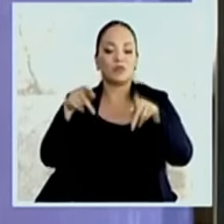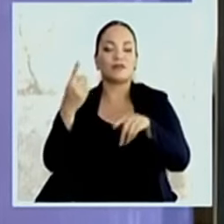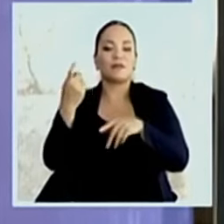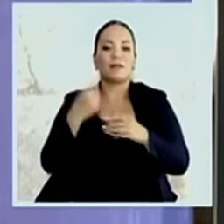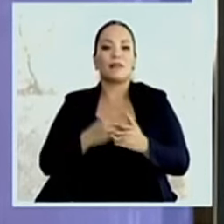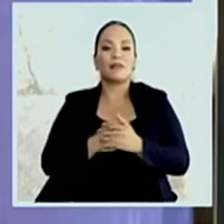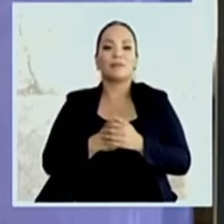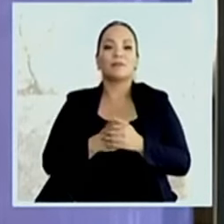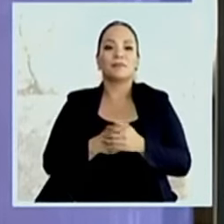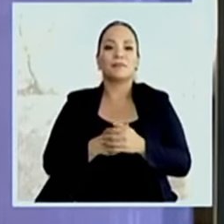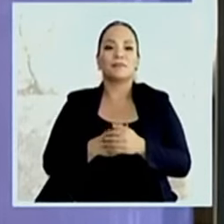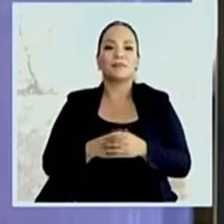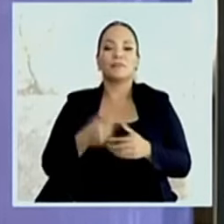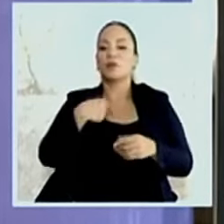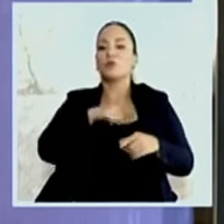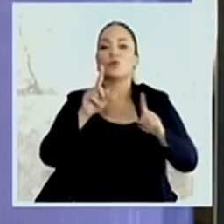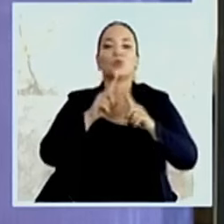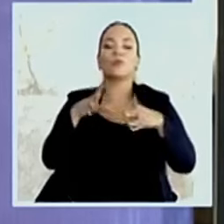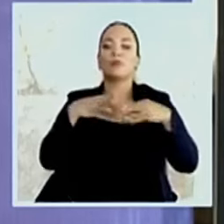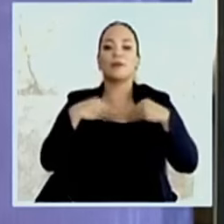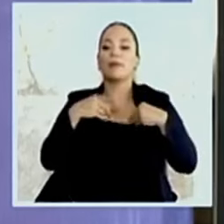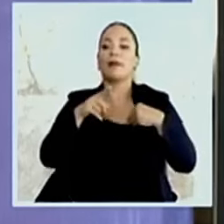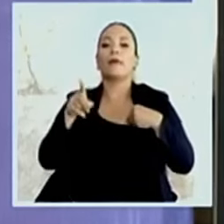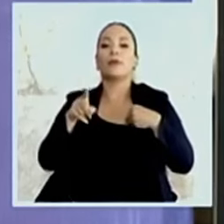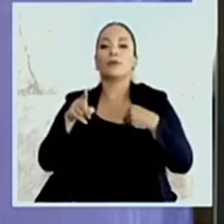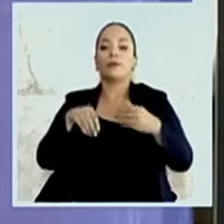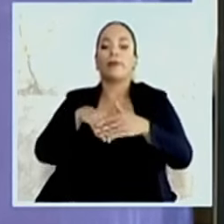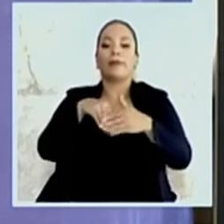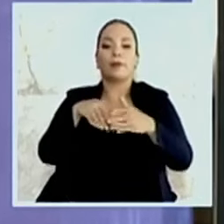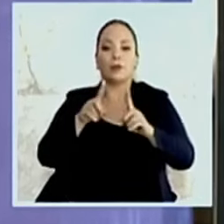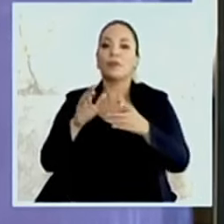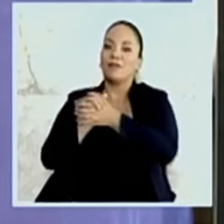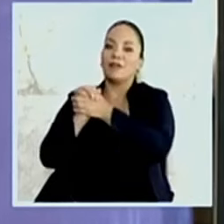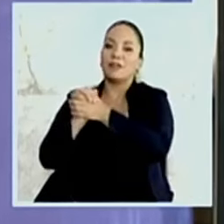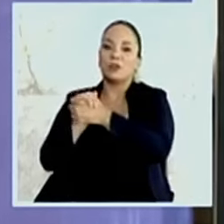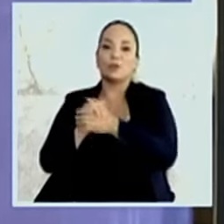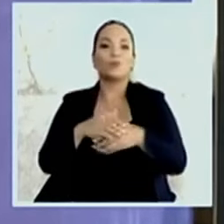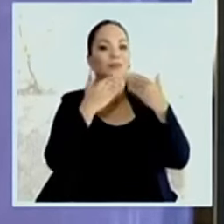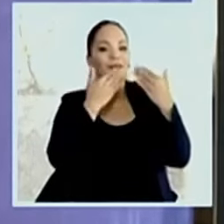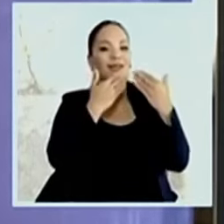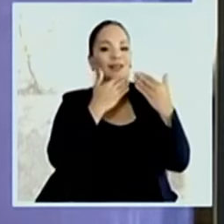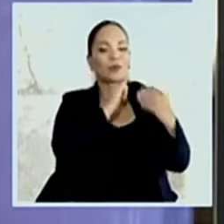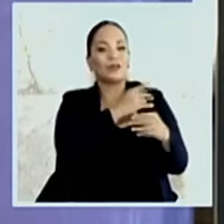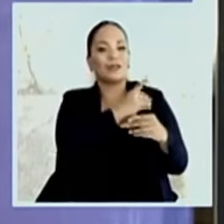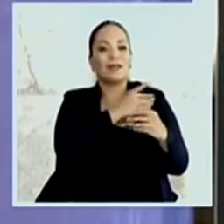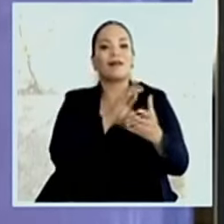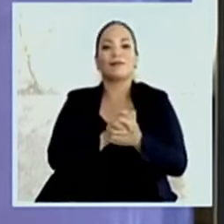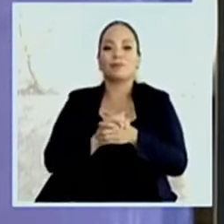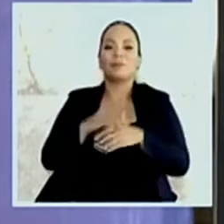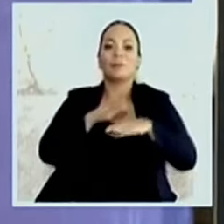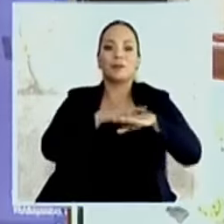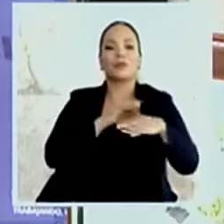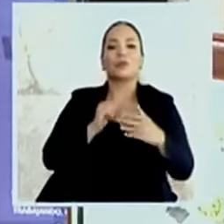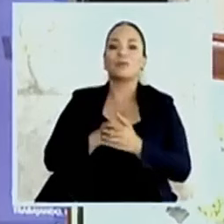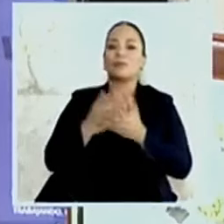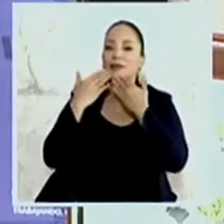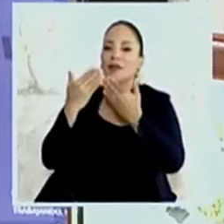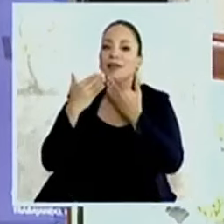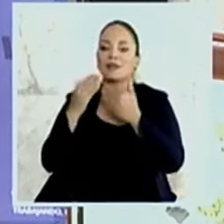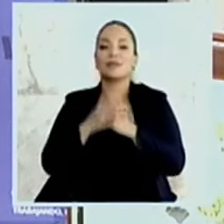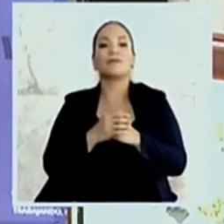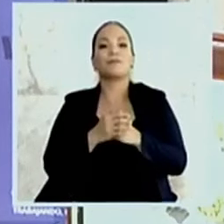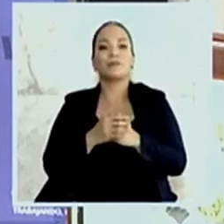muchos, pero no, vamos a seguir trabajando. Yo creo que los vamos a convencer poco a poco a los que quedan, pero tampoco